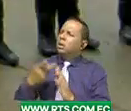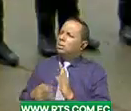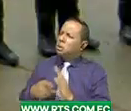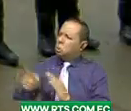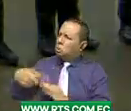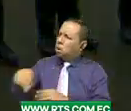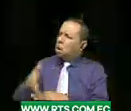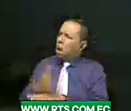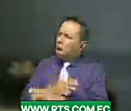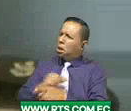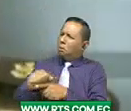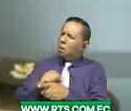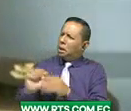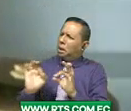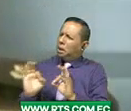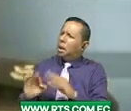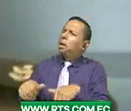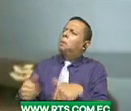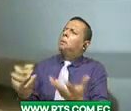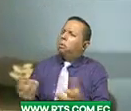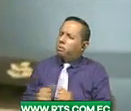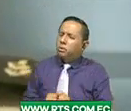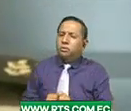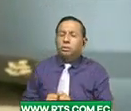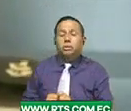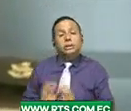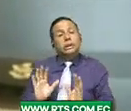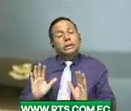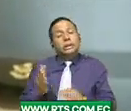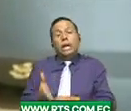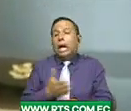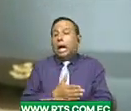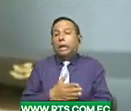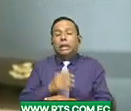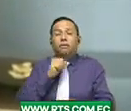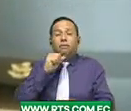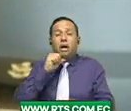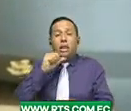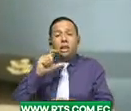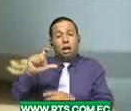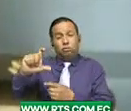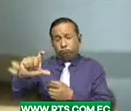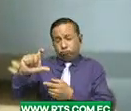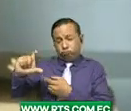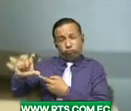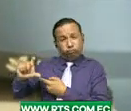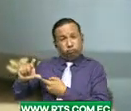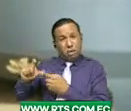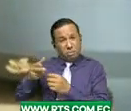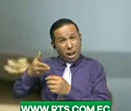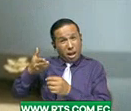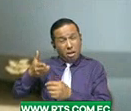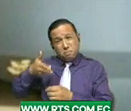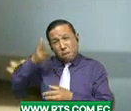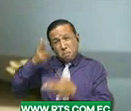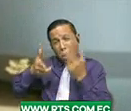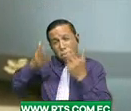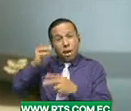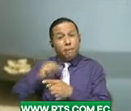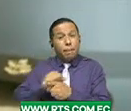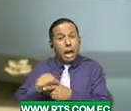realizado prácticas. Primero, porque no tuvimos la reposición de munición por muchos años y